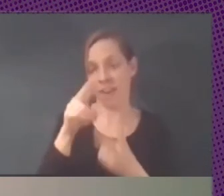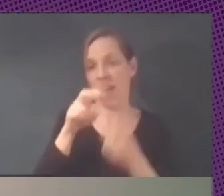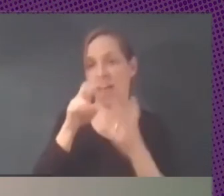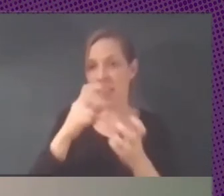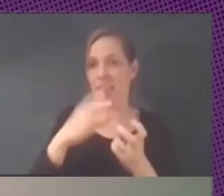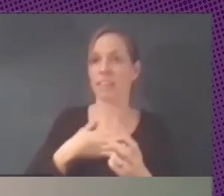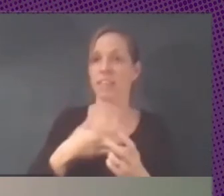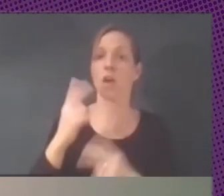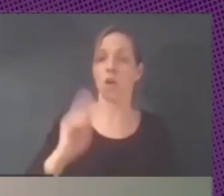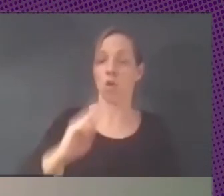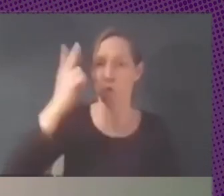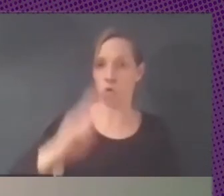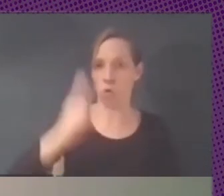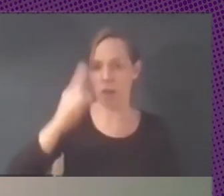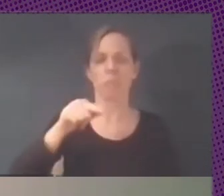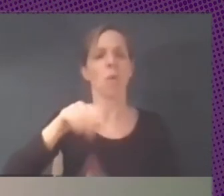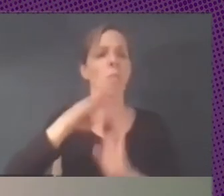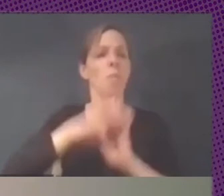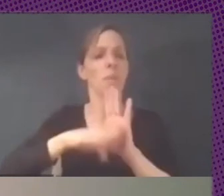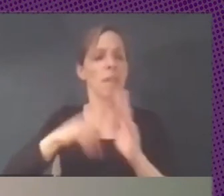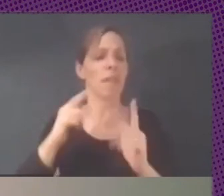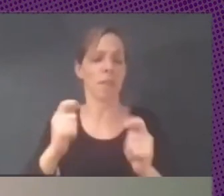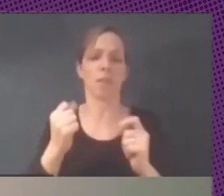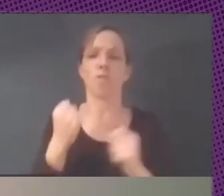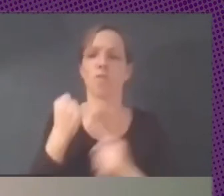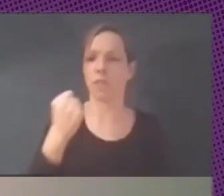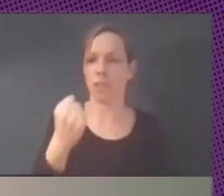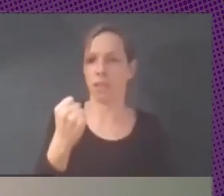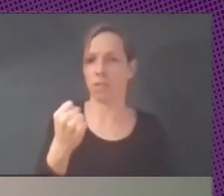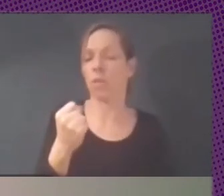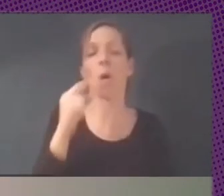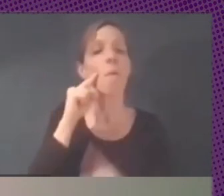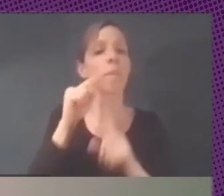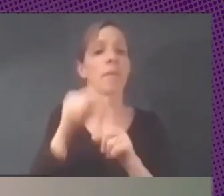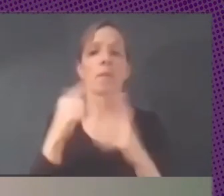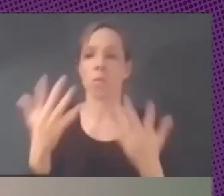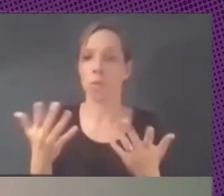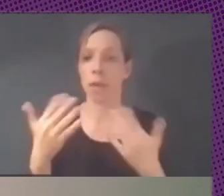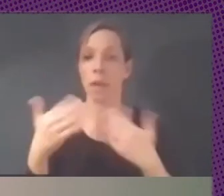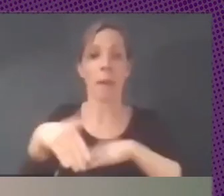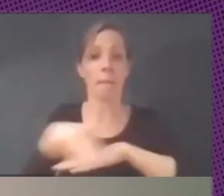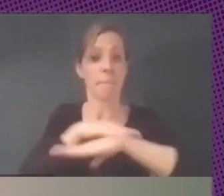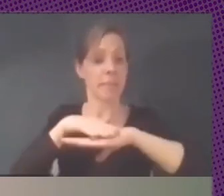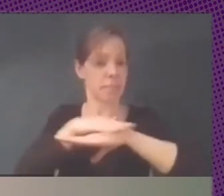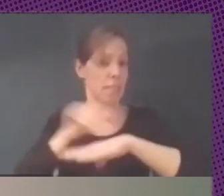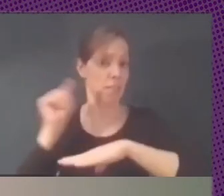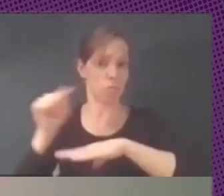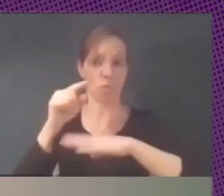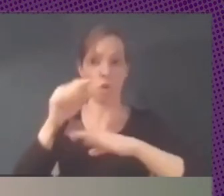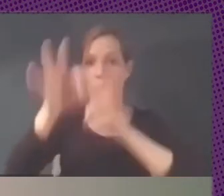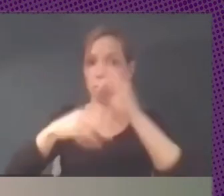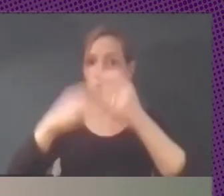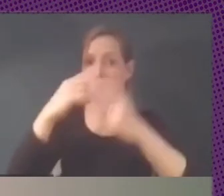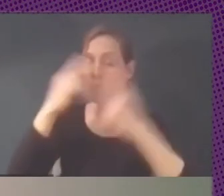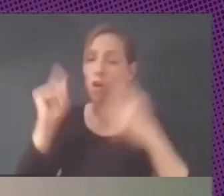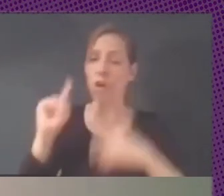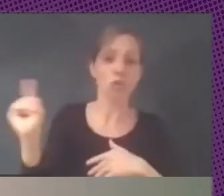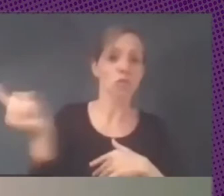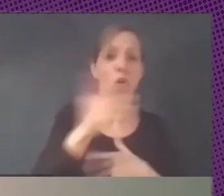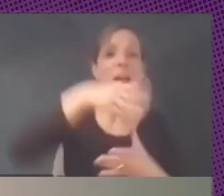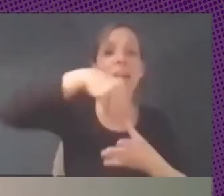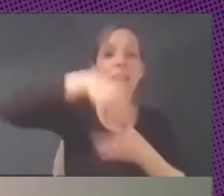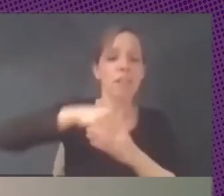fortalecimiento de la gestión en el cual parte del componente era tratar de que los distintos ministerios y organismos públicos mejoraran su software de